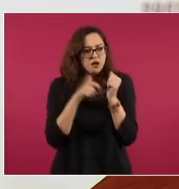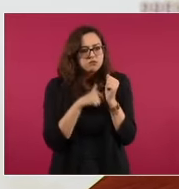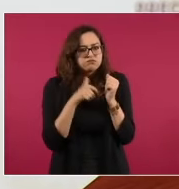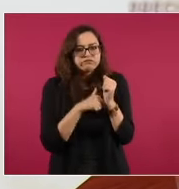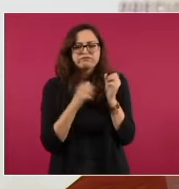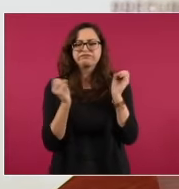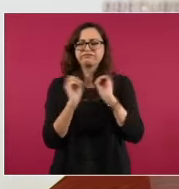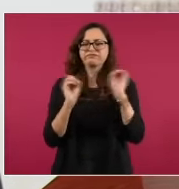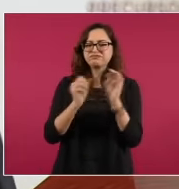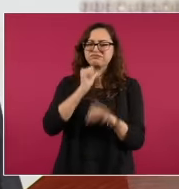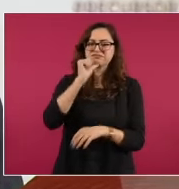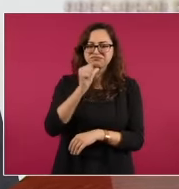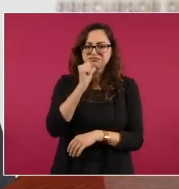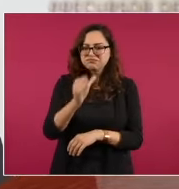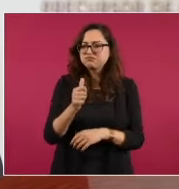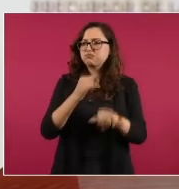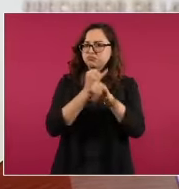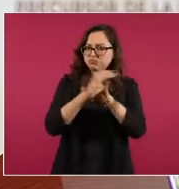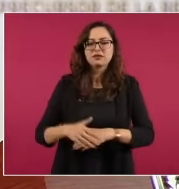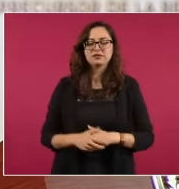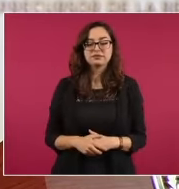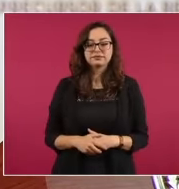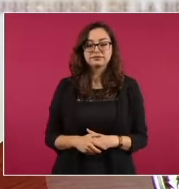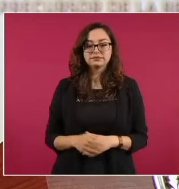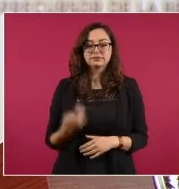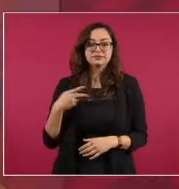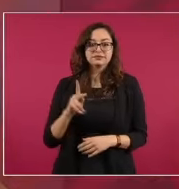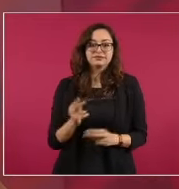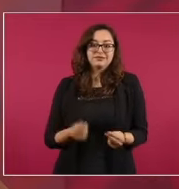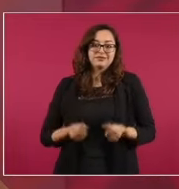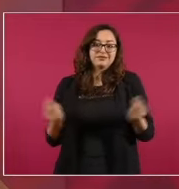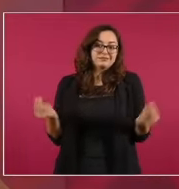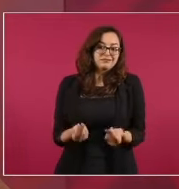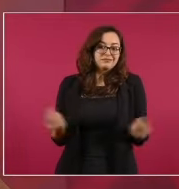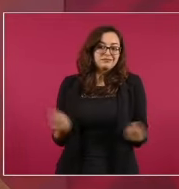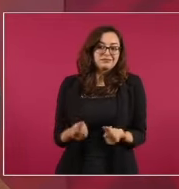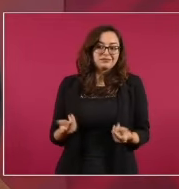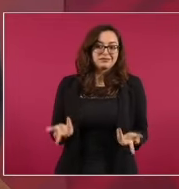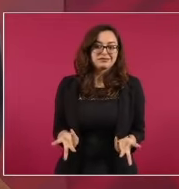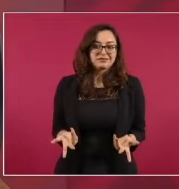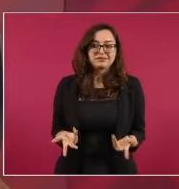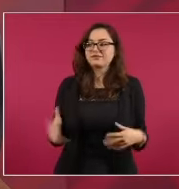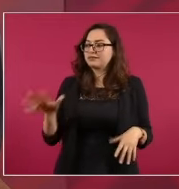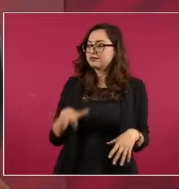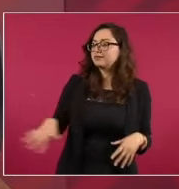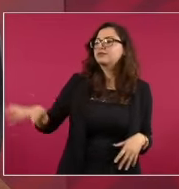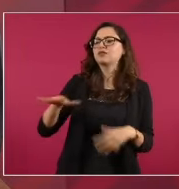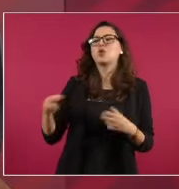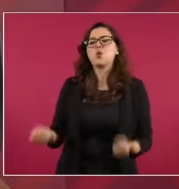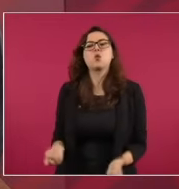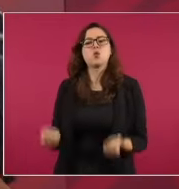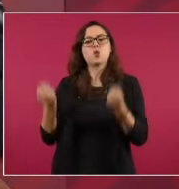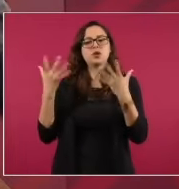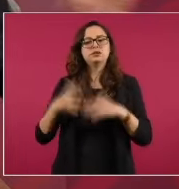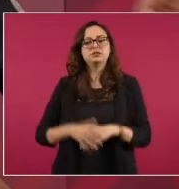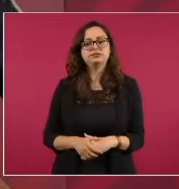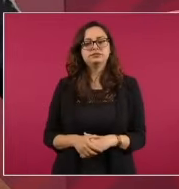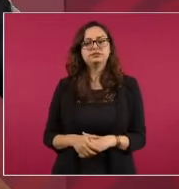numéricamente, cuantitativamente, son 300,000 elementos. A